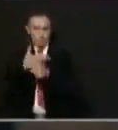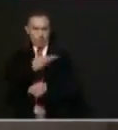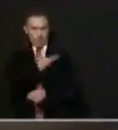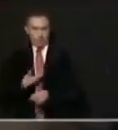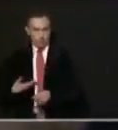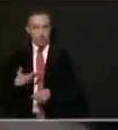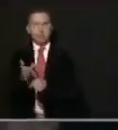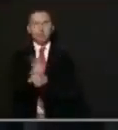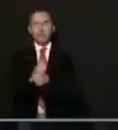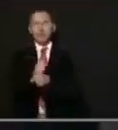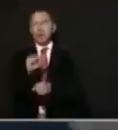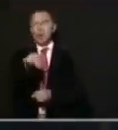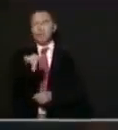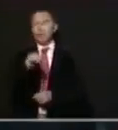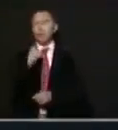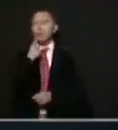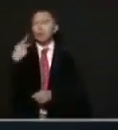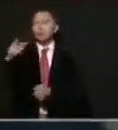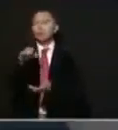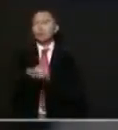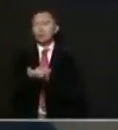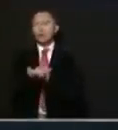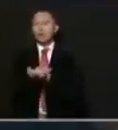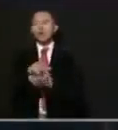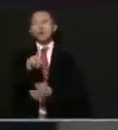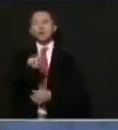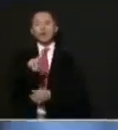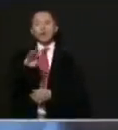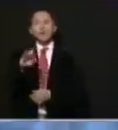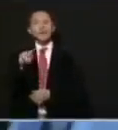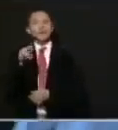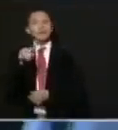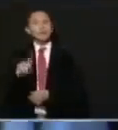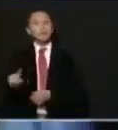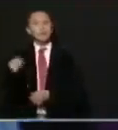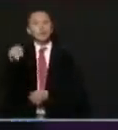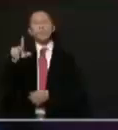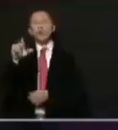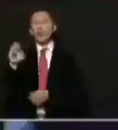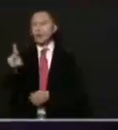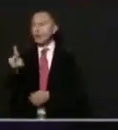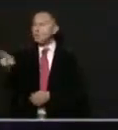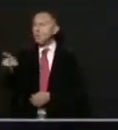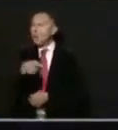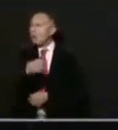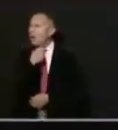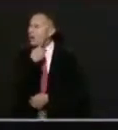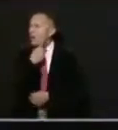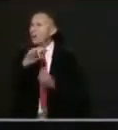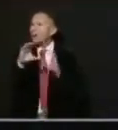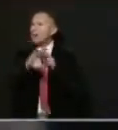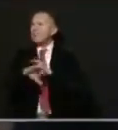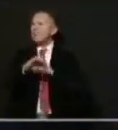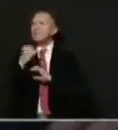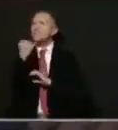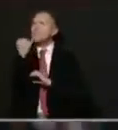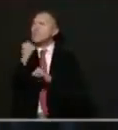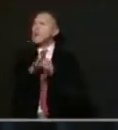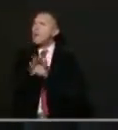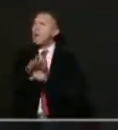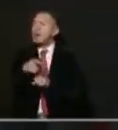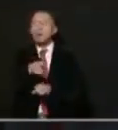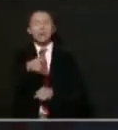López Obrador, y de su esposa, la doctora Beatriz Gutiérrez Müller. ¿En qué idioma están cantando? En náhuatl. El